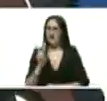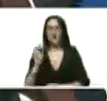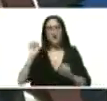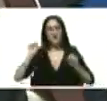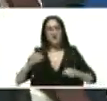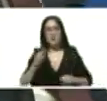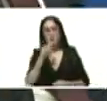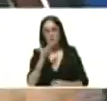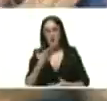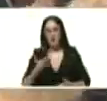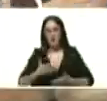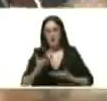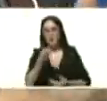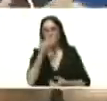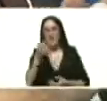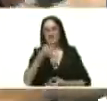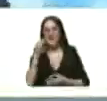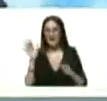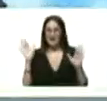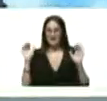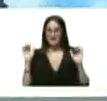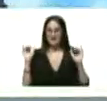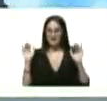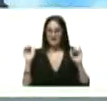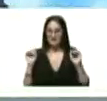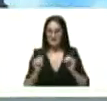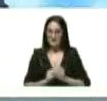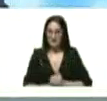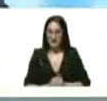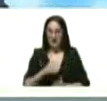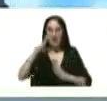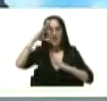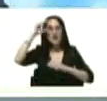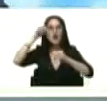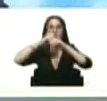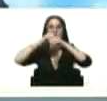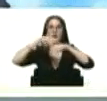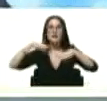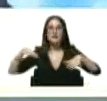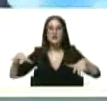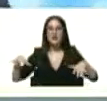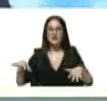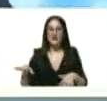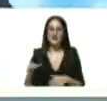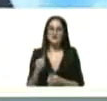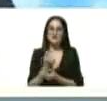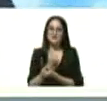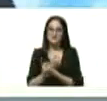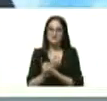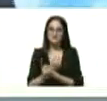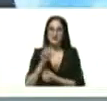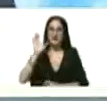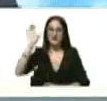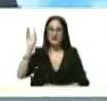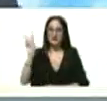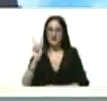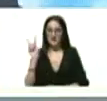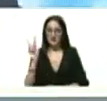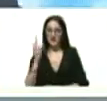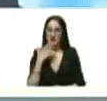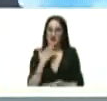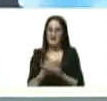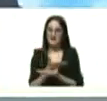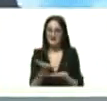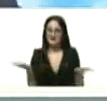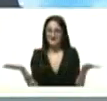puede. Buenas tardes, Consejo Nacional de Economía. Que Dios bendiga a nuestra amada patria siempre. Gracias,